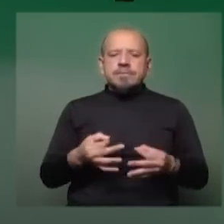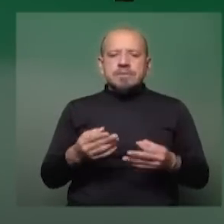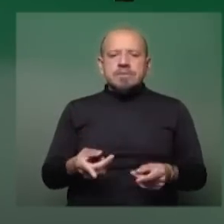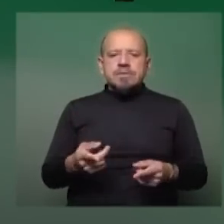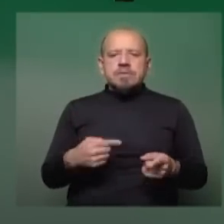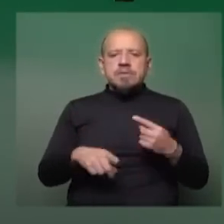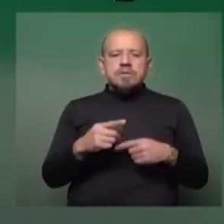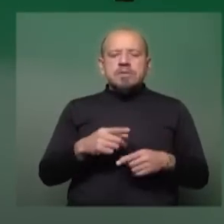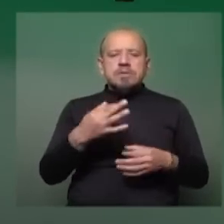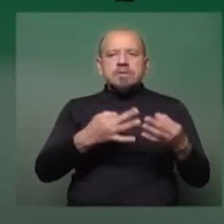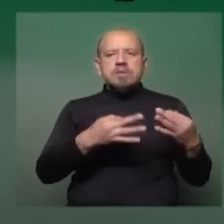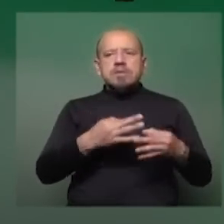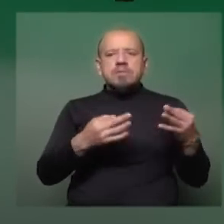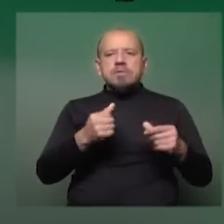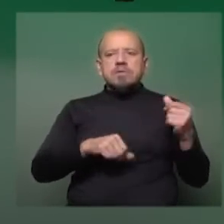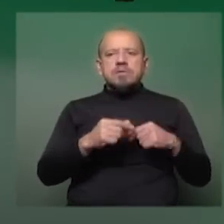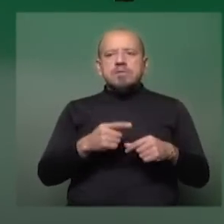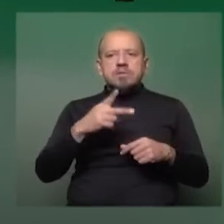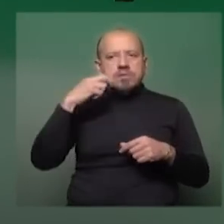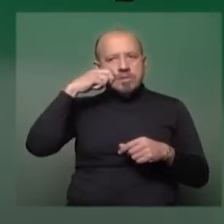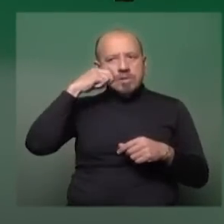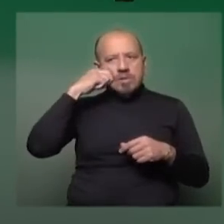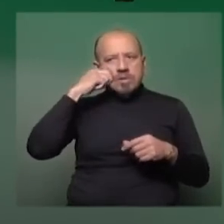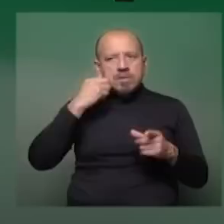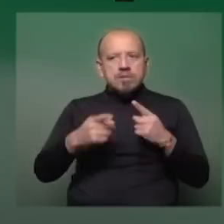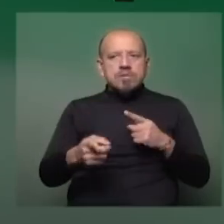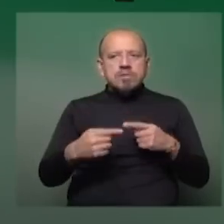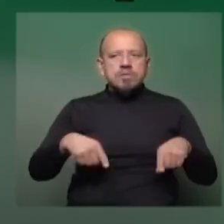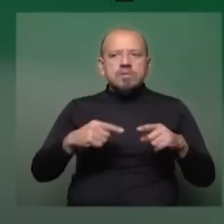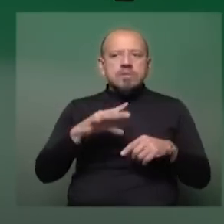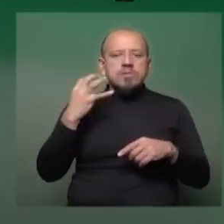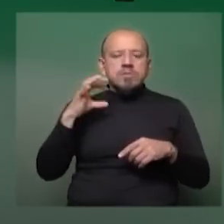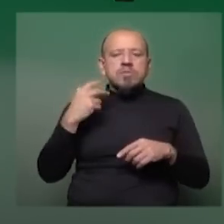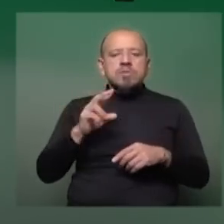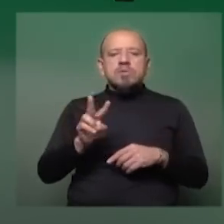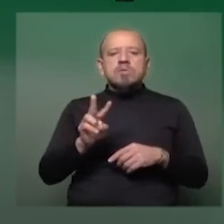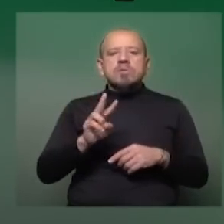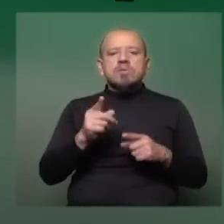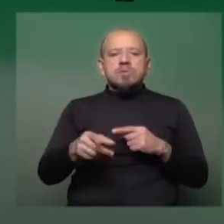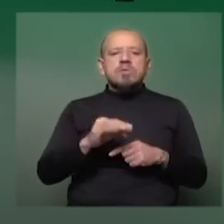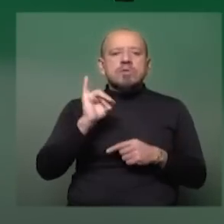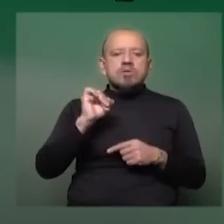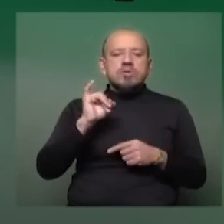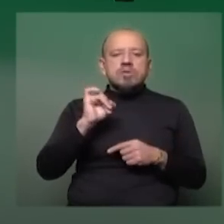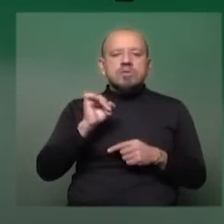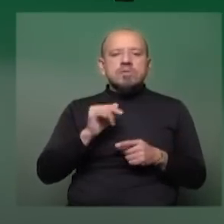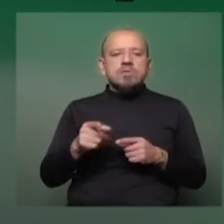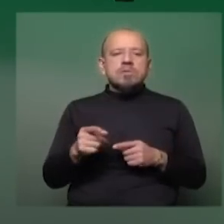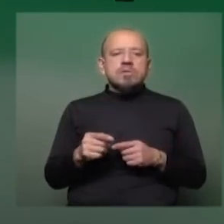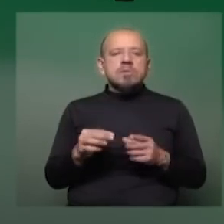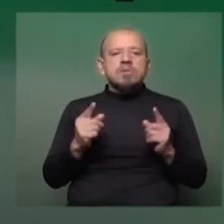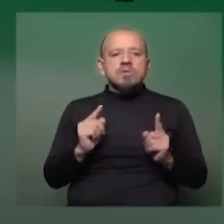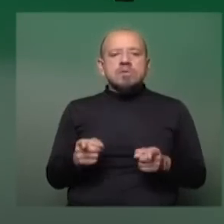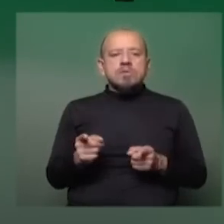valores de agroquímicos presentes en carne frutas y verduras y de metales pesados en hierba no fue lo único que señalaron